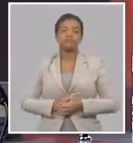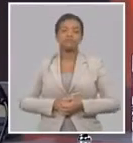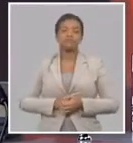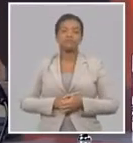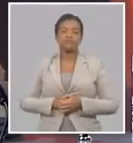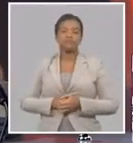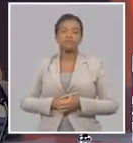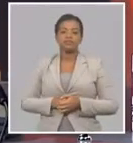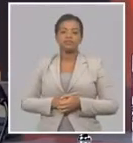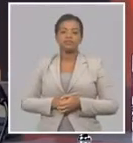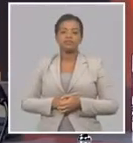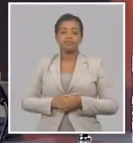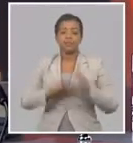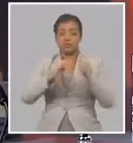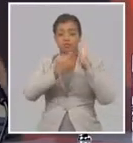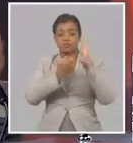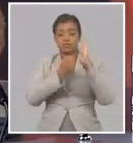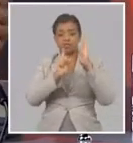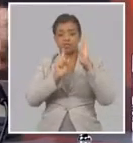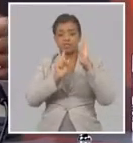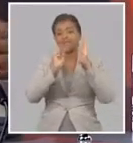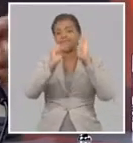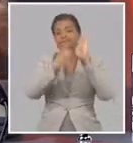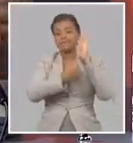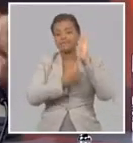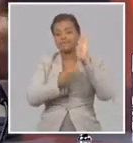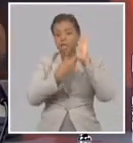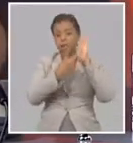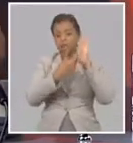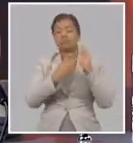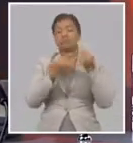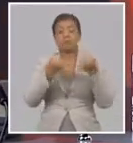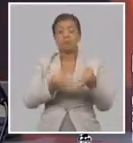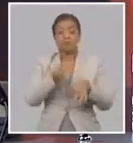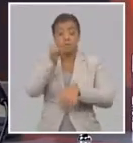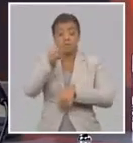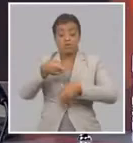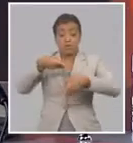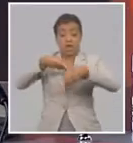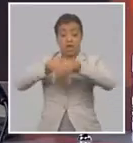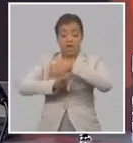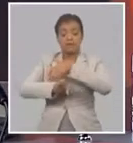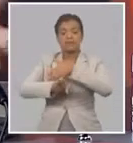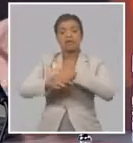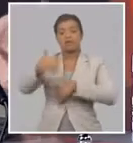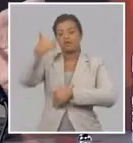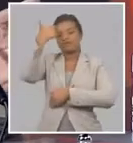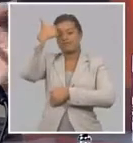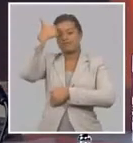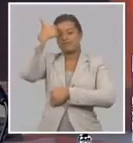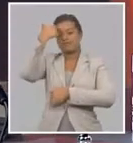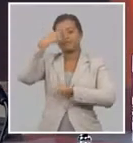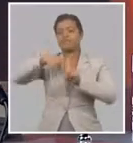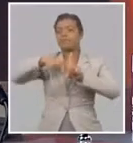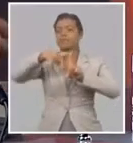vigilancia segunda línea de vigilancia donde inicialmente al pasajero se le toma la temperatura con escáner que esto es importante recalcarlo en muchas personas